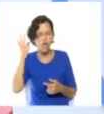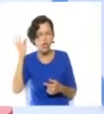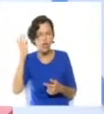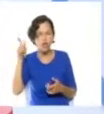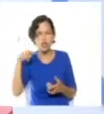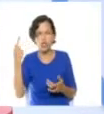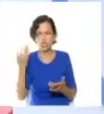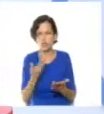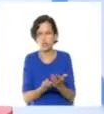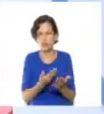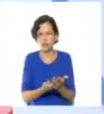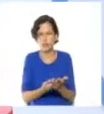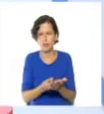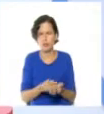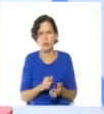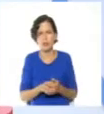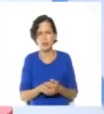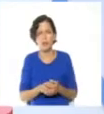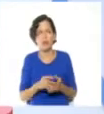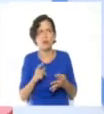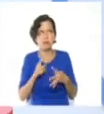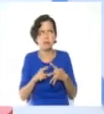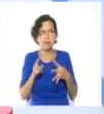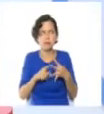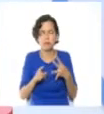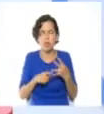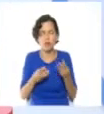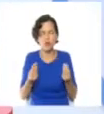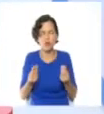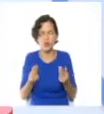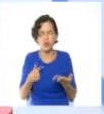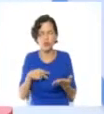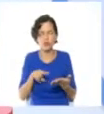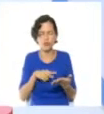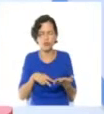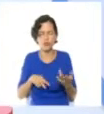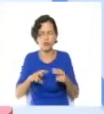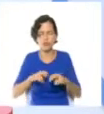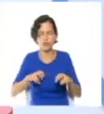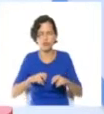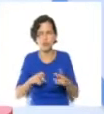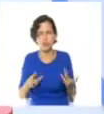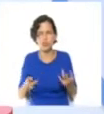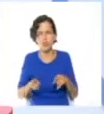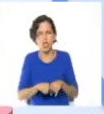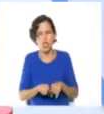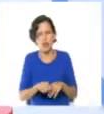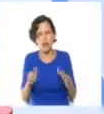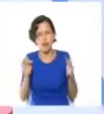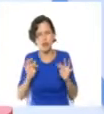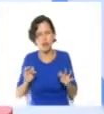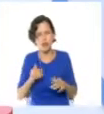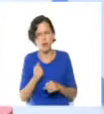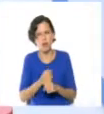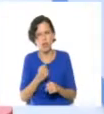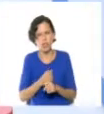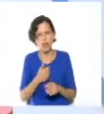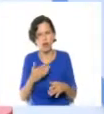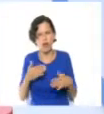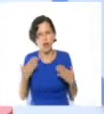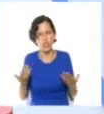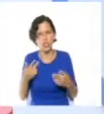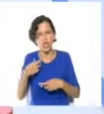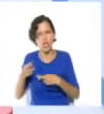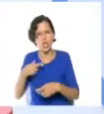aportes, como Montesquieu, Voltaire, entre otros. De la misma forma, vamos a trabajar ahora aquí lo que